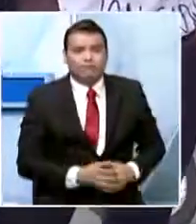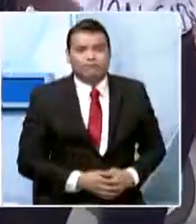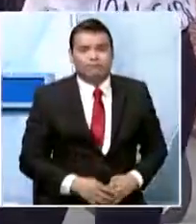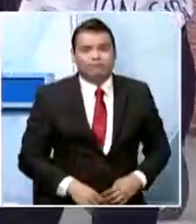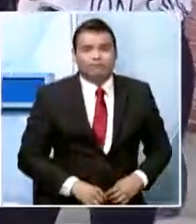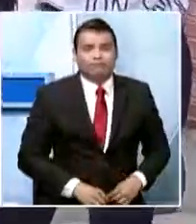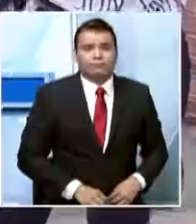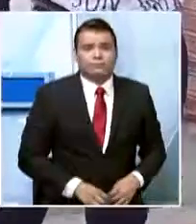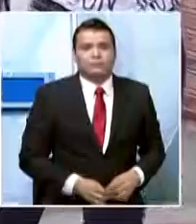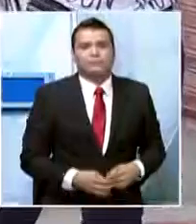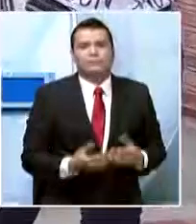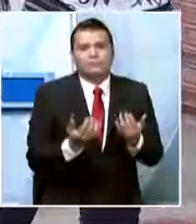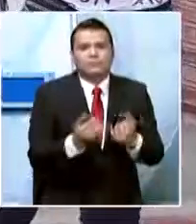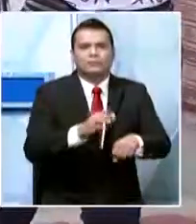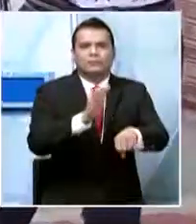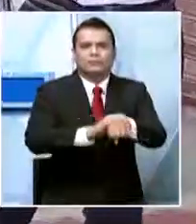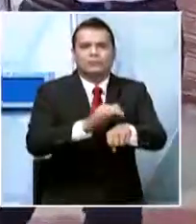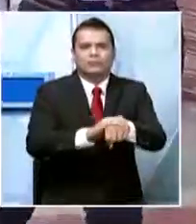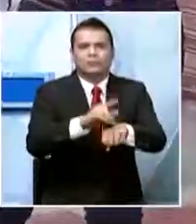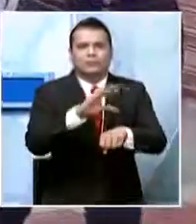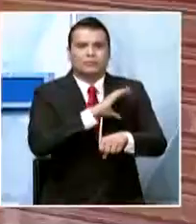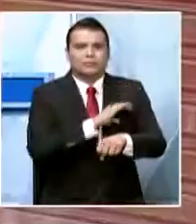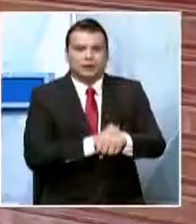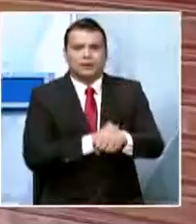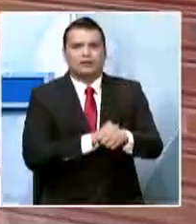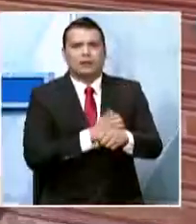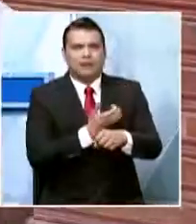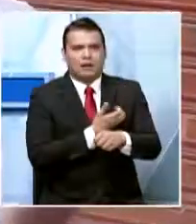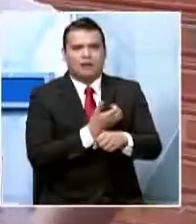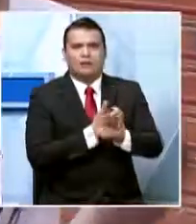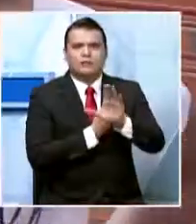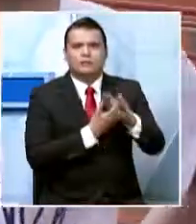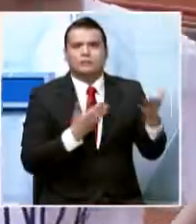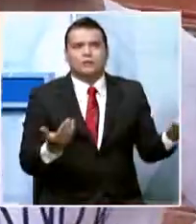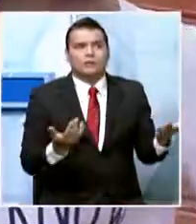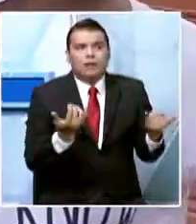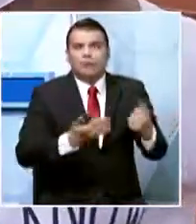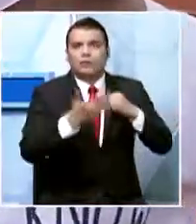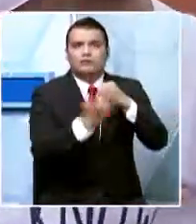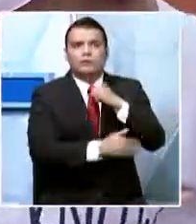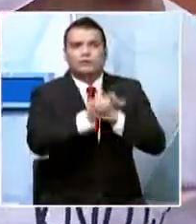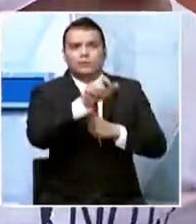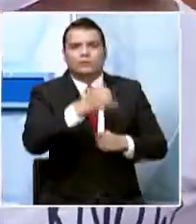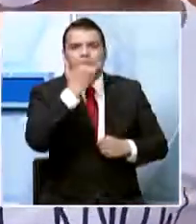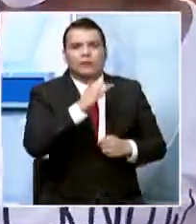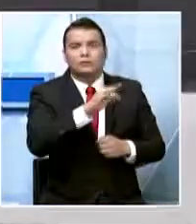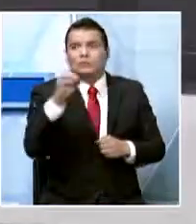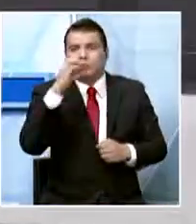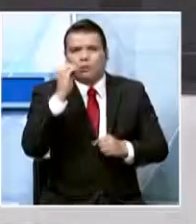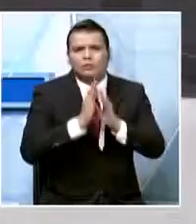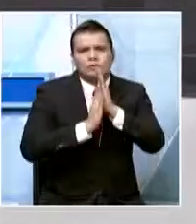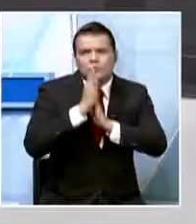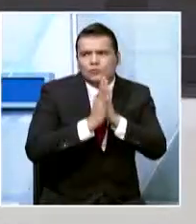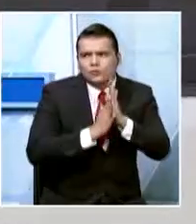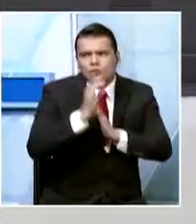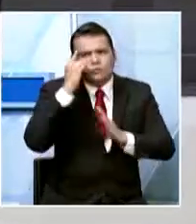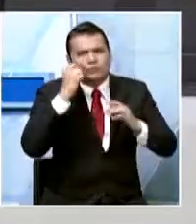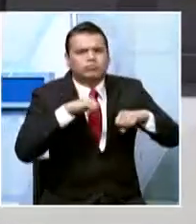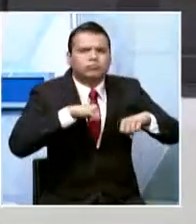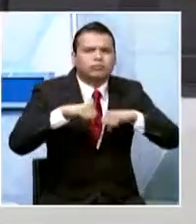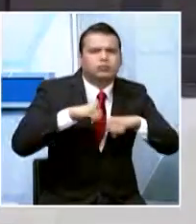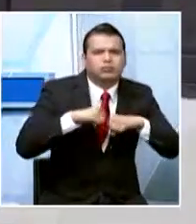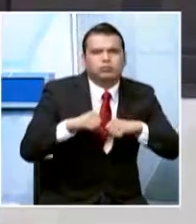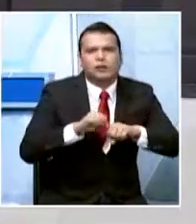pidiendo a Cali, al alcalde, que nos ayude a hacer justicia, porque no es justo de que una persona que tenía tantos sueños, tantas